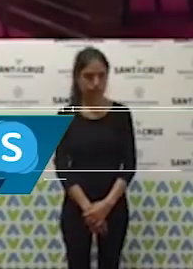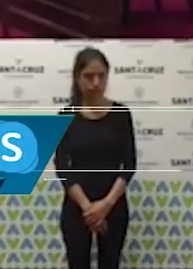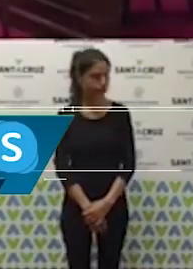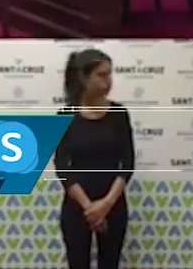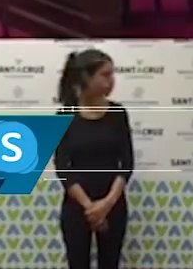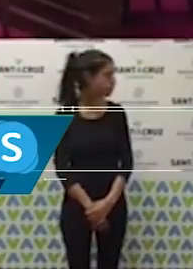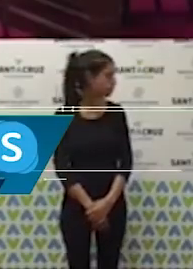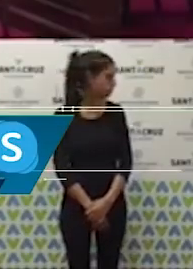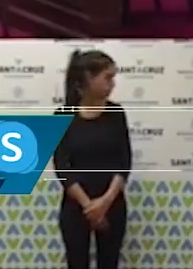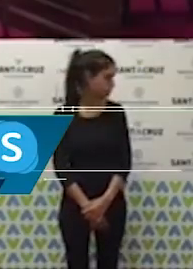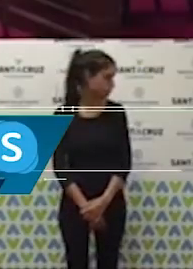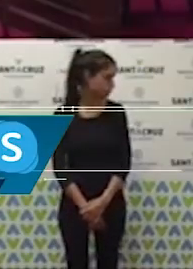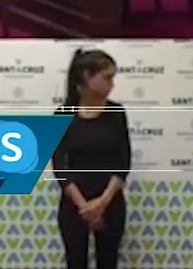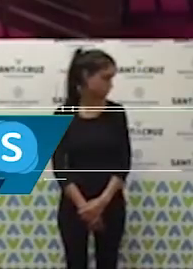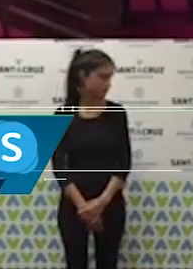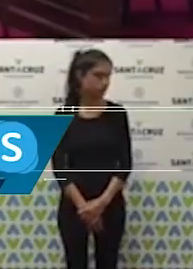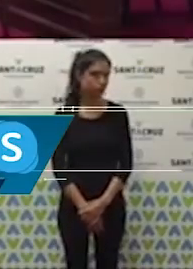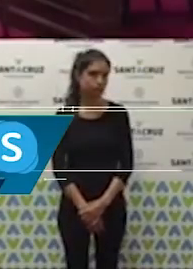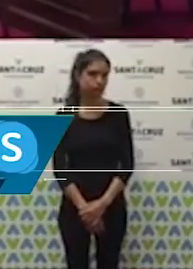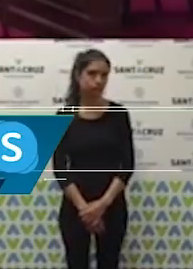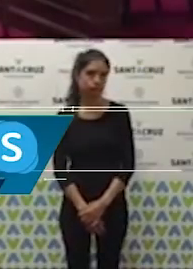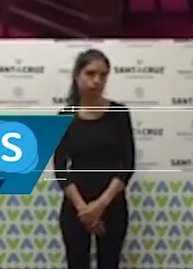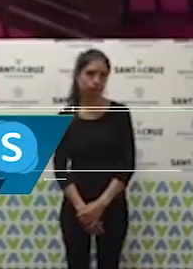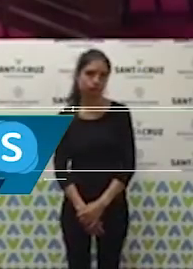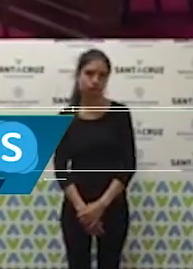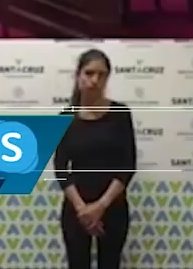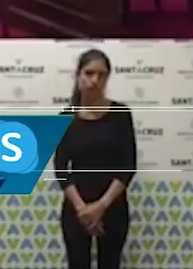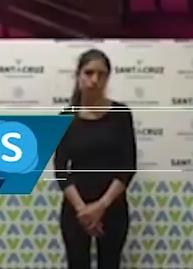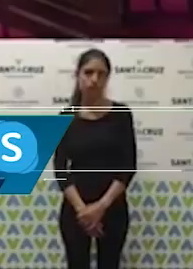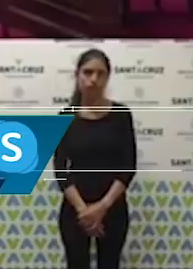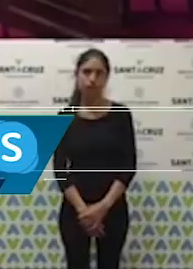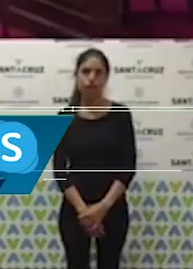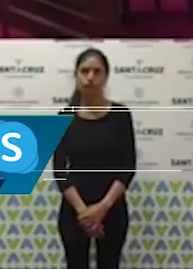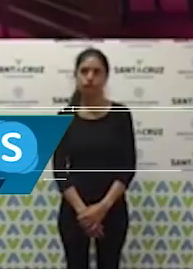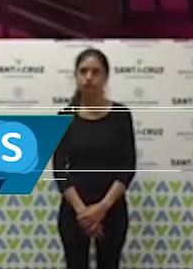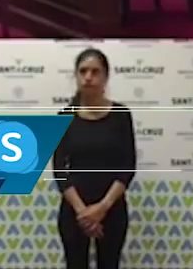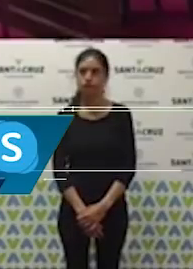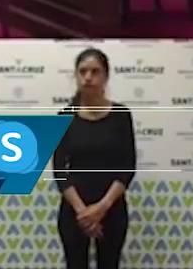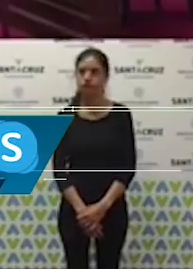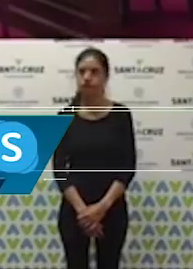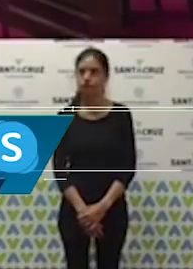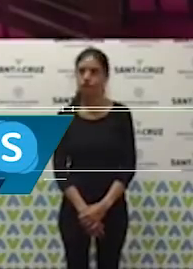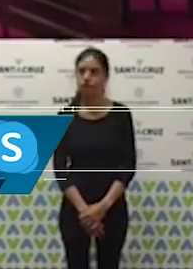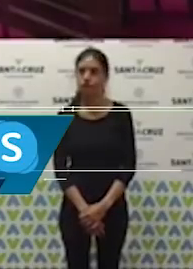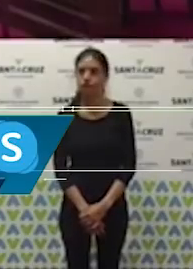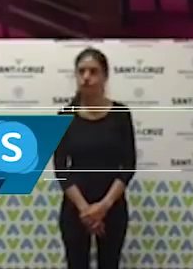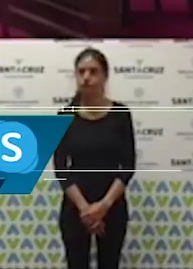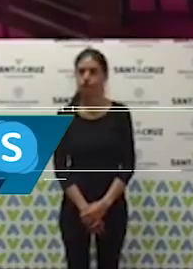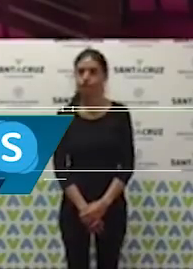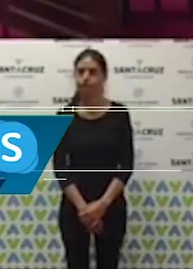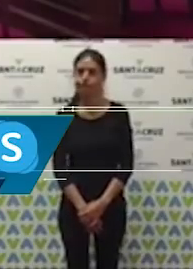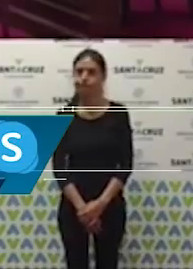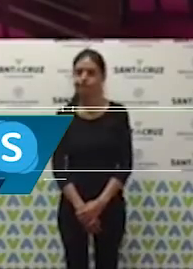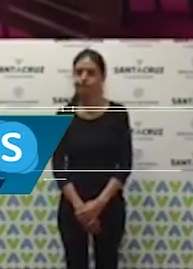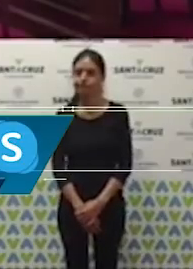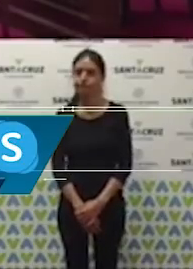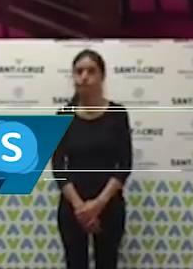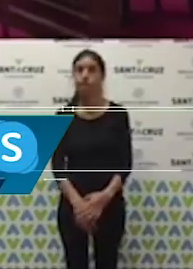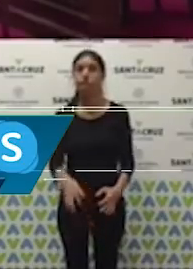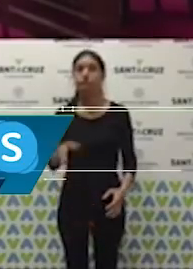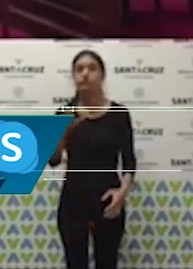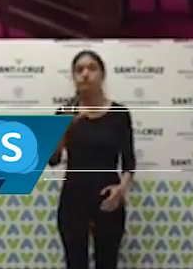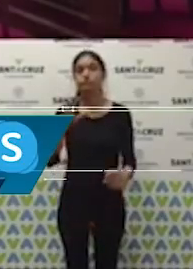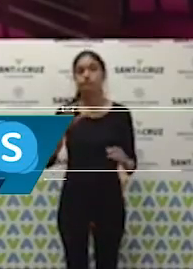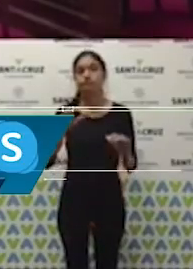pasa? Comienza a gobernar PSOE Ciudadanos, y Juan Ramón Lazcano, el concejal de Urbanismo, empieza a tener